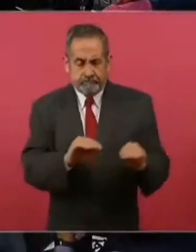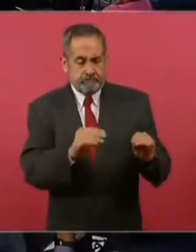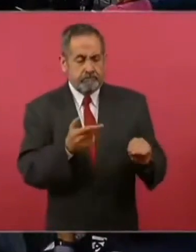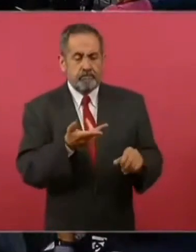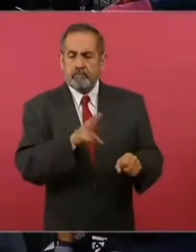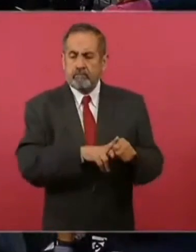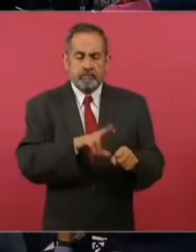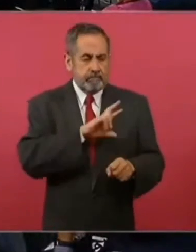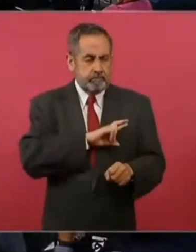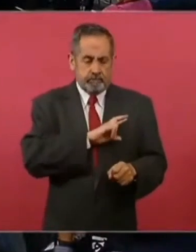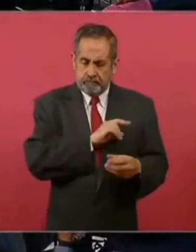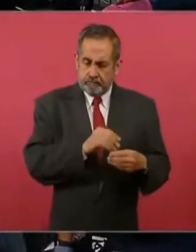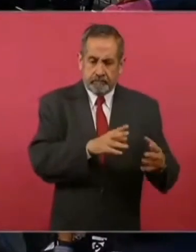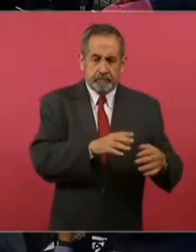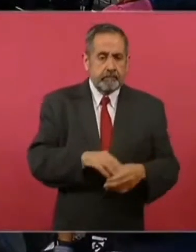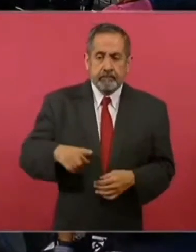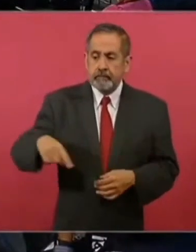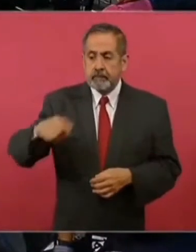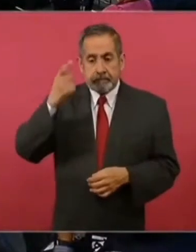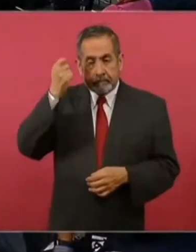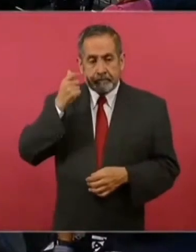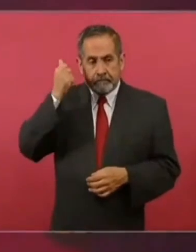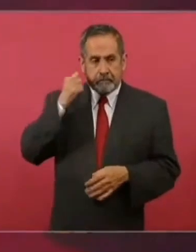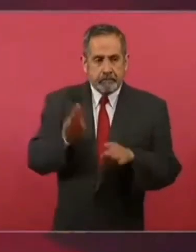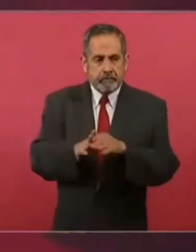la privatización de las pensiones,